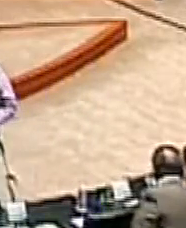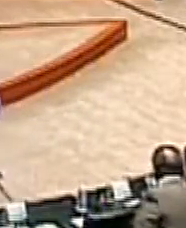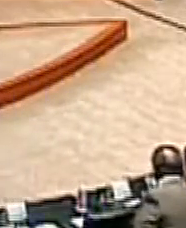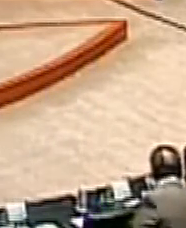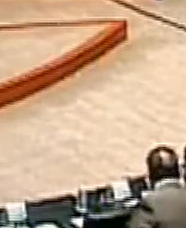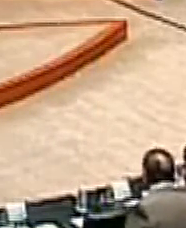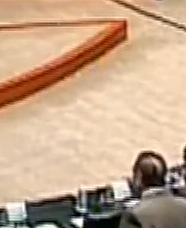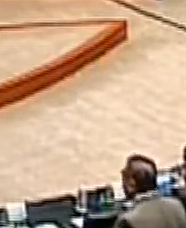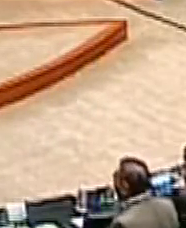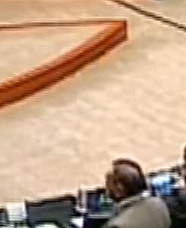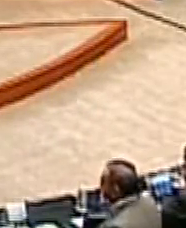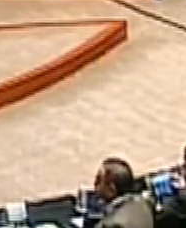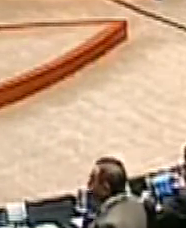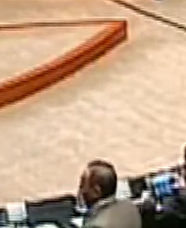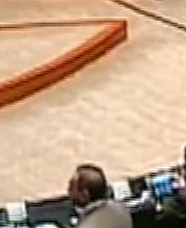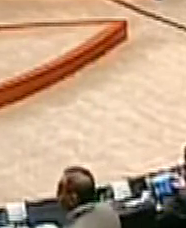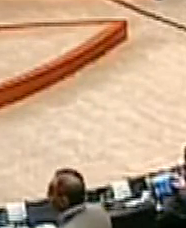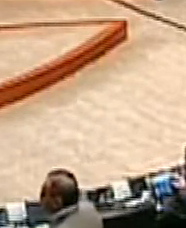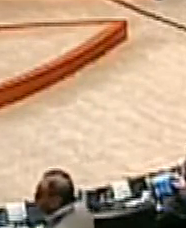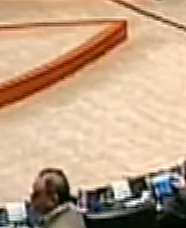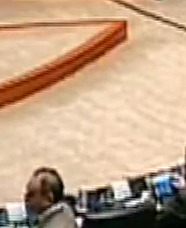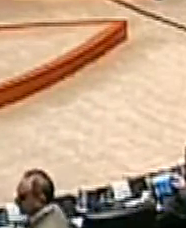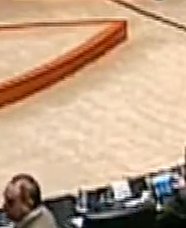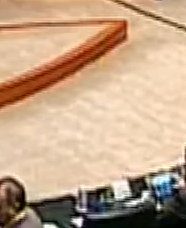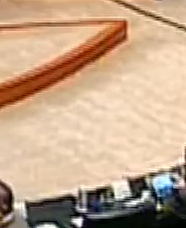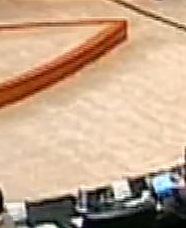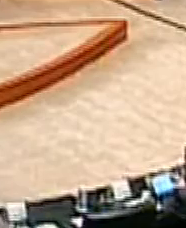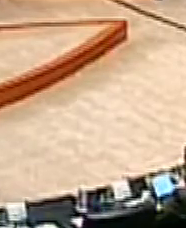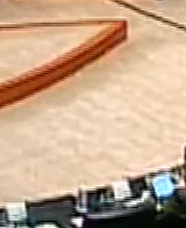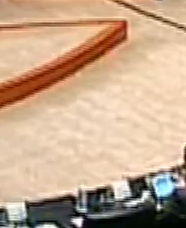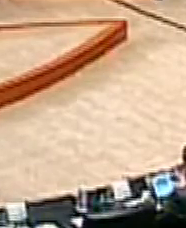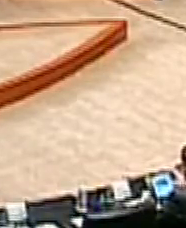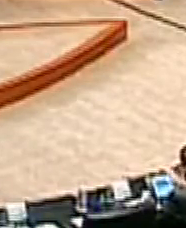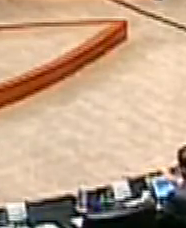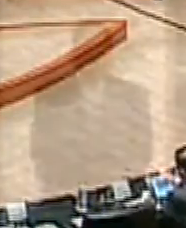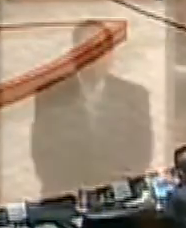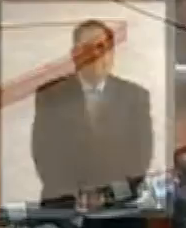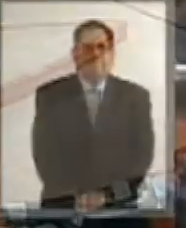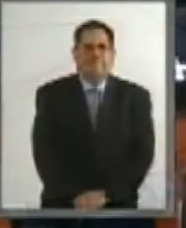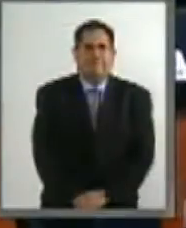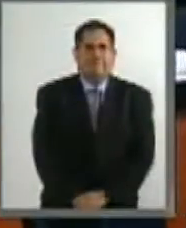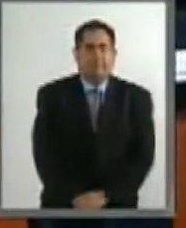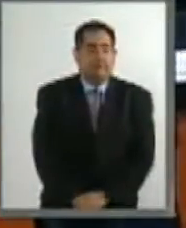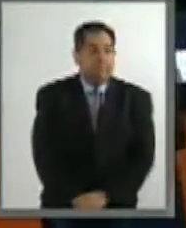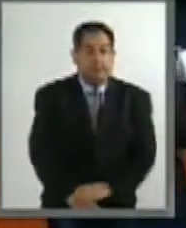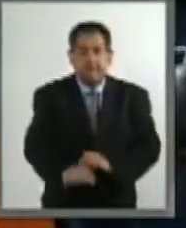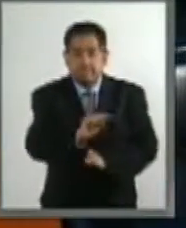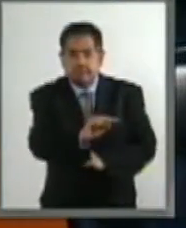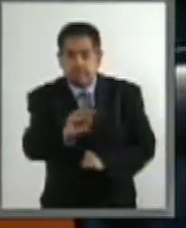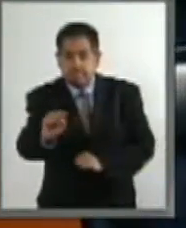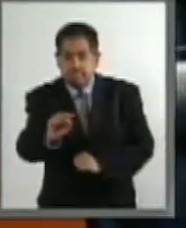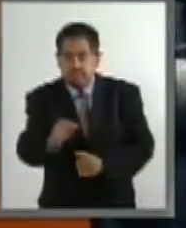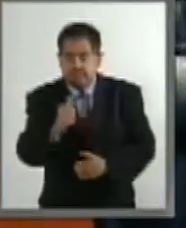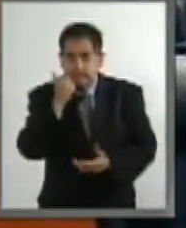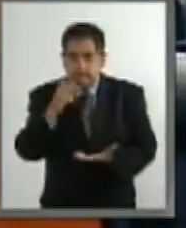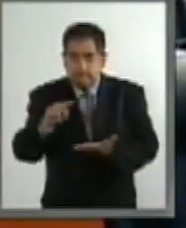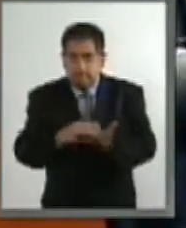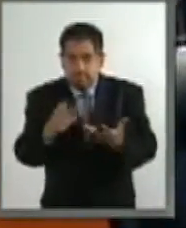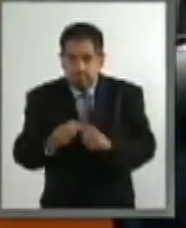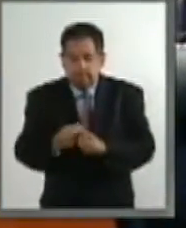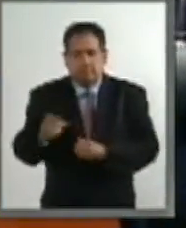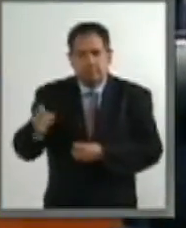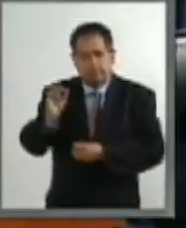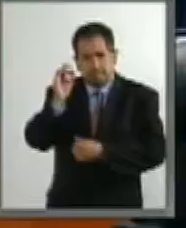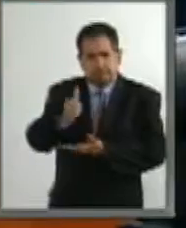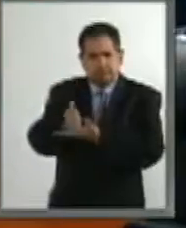hay al senadora de chica también a la senadora loren o también ya todos los que deseen hacerlo sabios parlamentarios que recojan las firmas